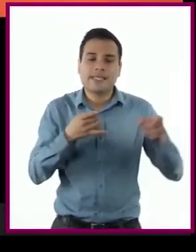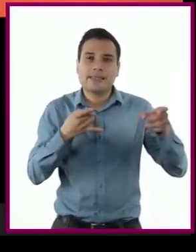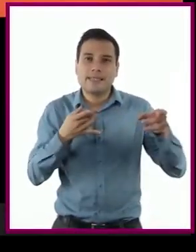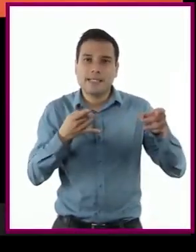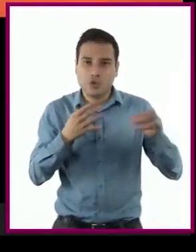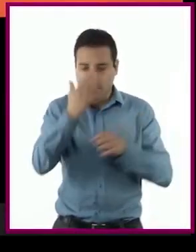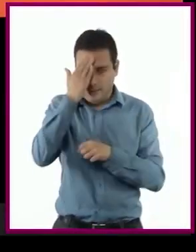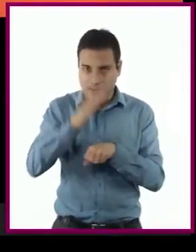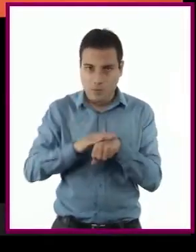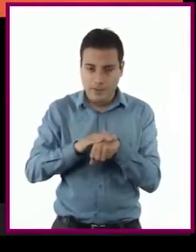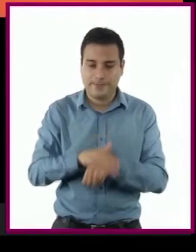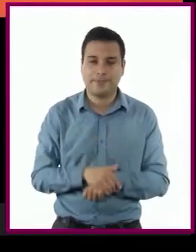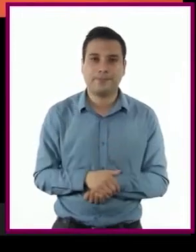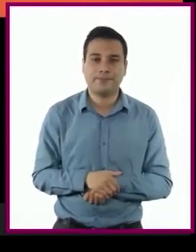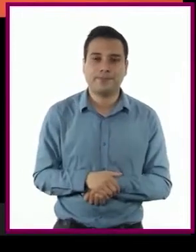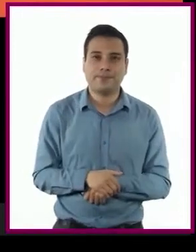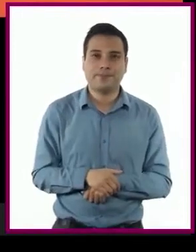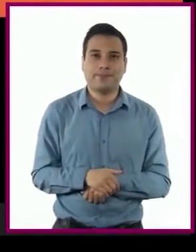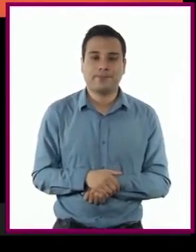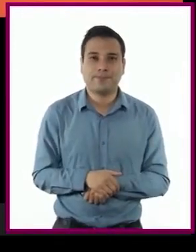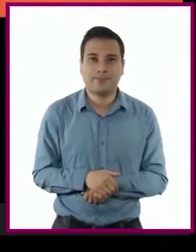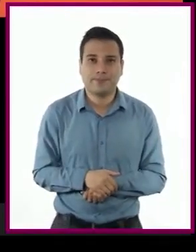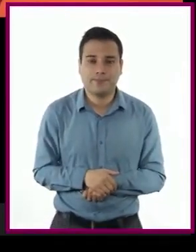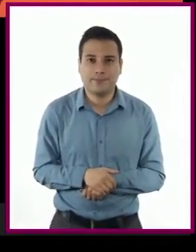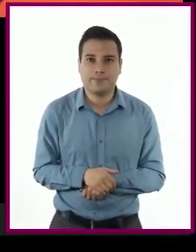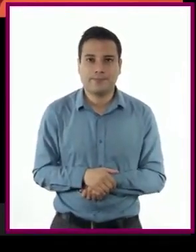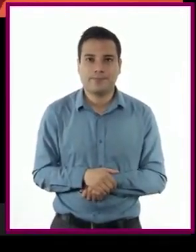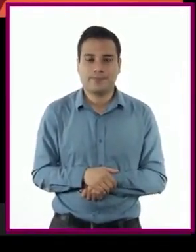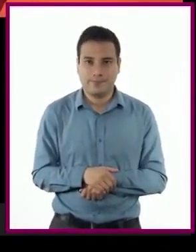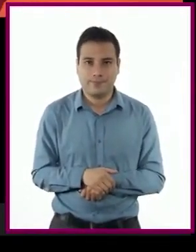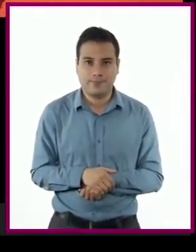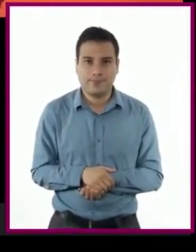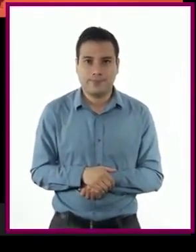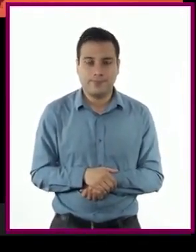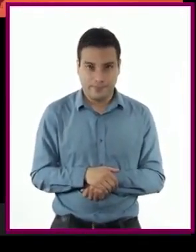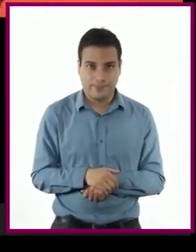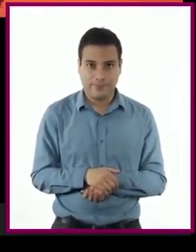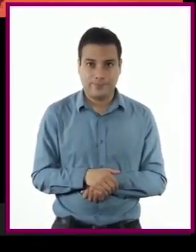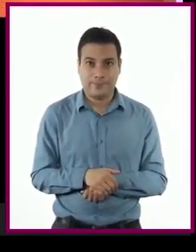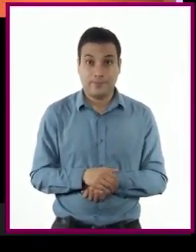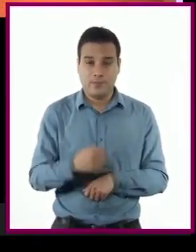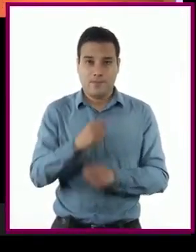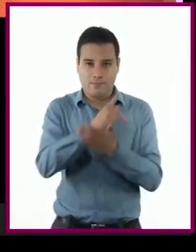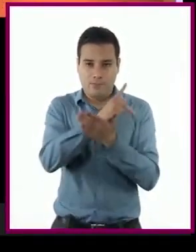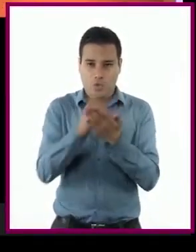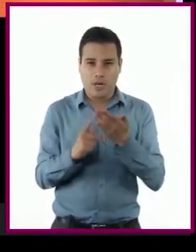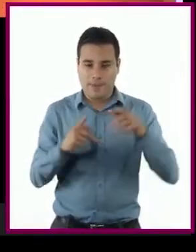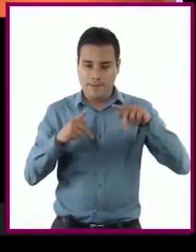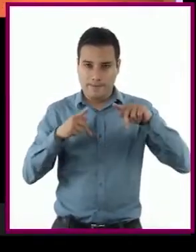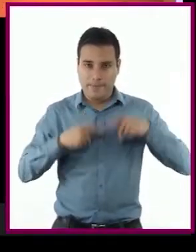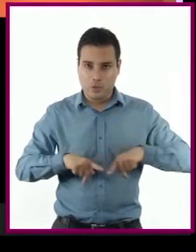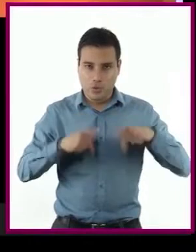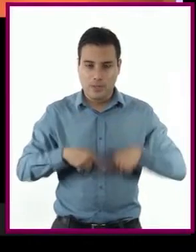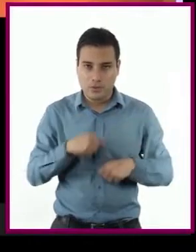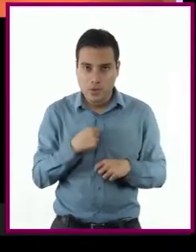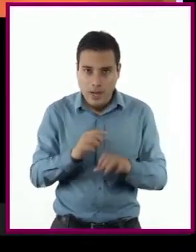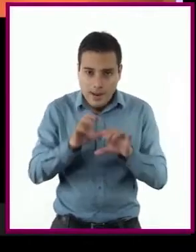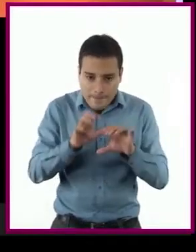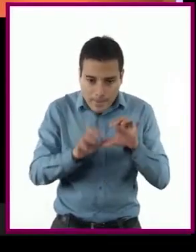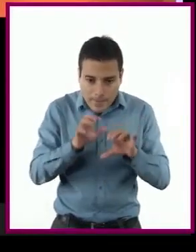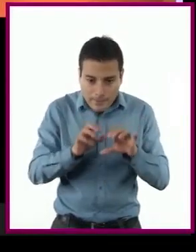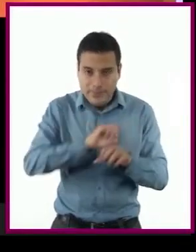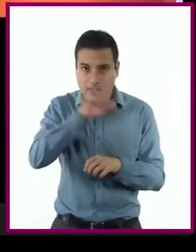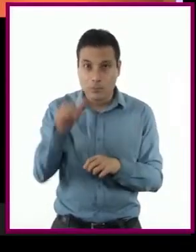de memoria. Las órdenes ingresadas por el programador son almacenadas en la memoria